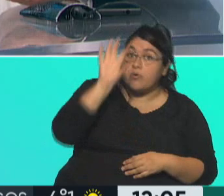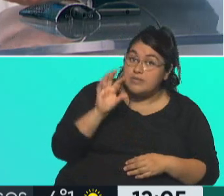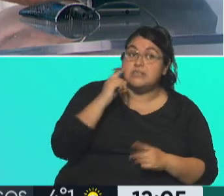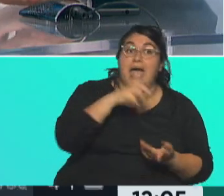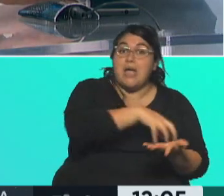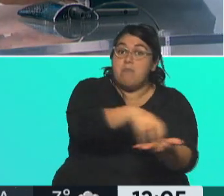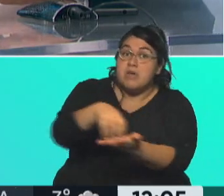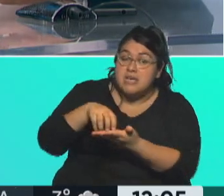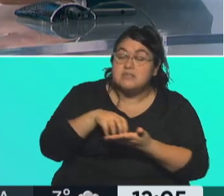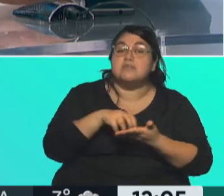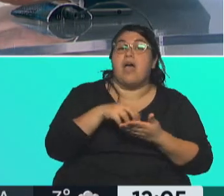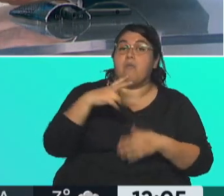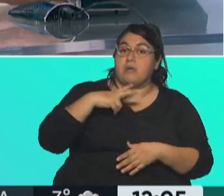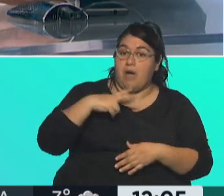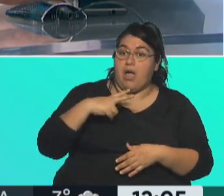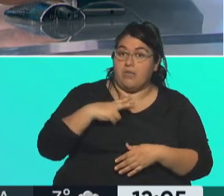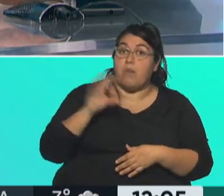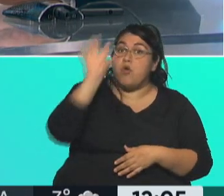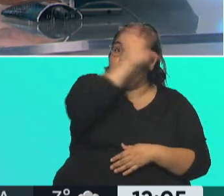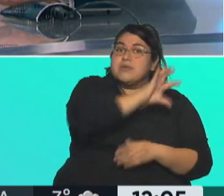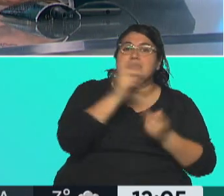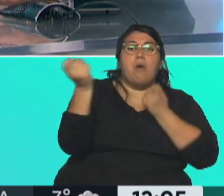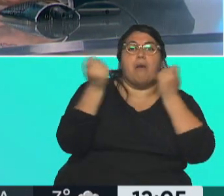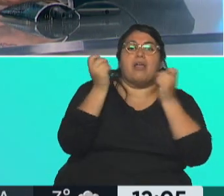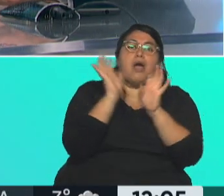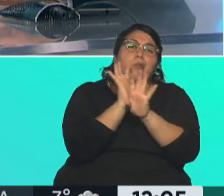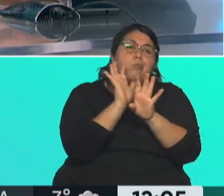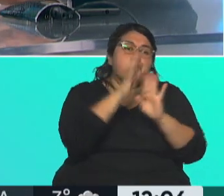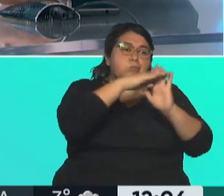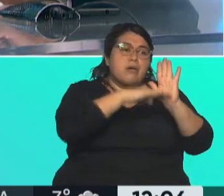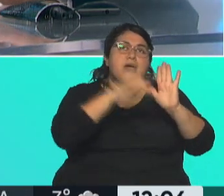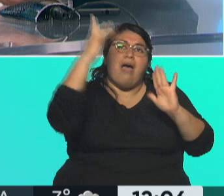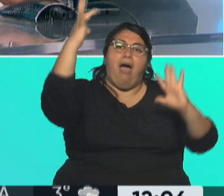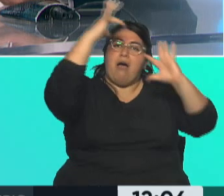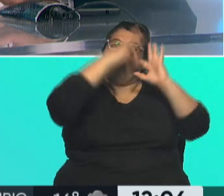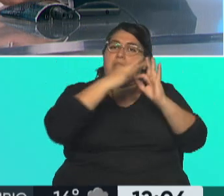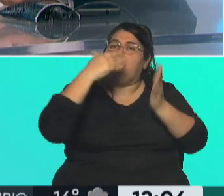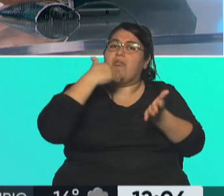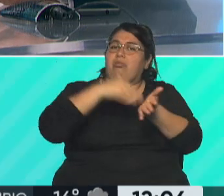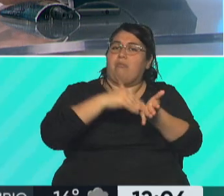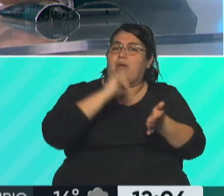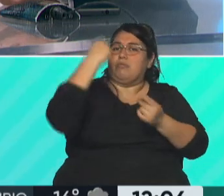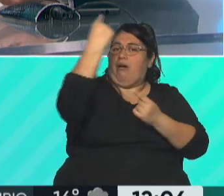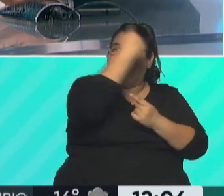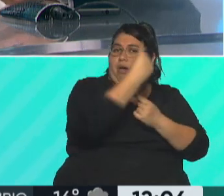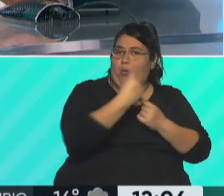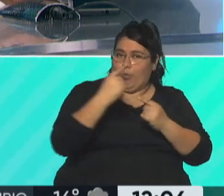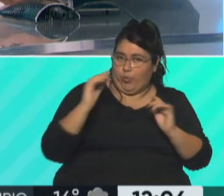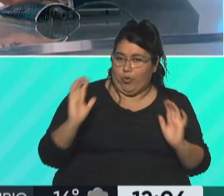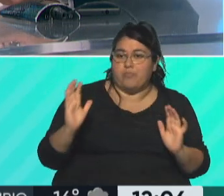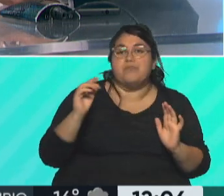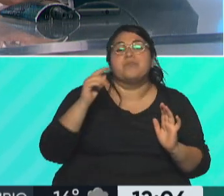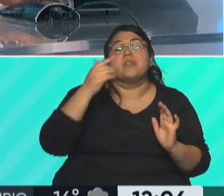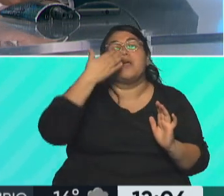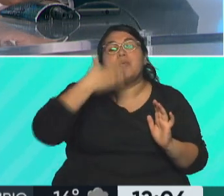empresas privadas provincias es un mecanismo de adhesión si la provincia al pago de la suma fija en